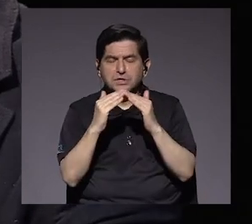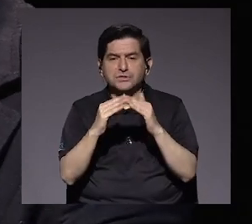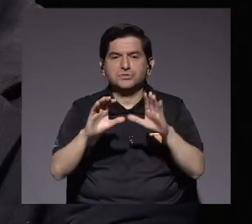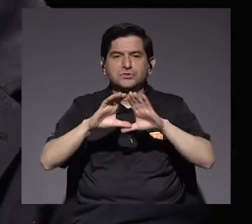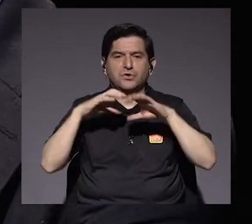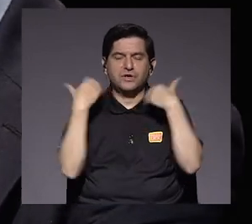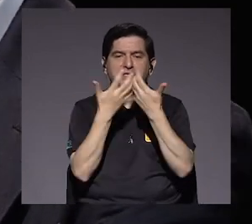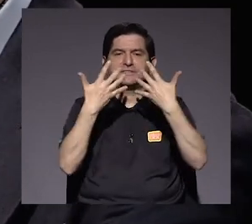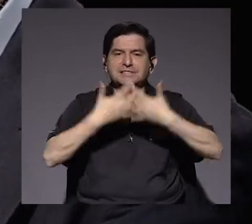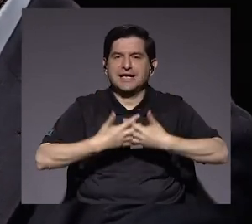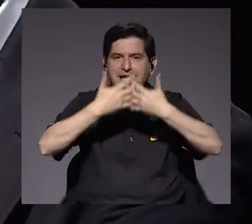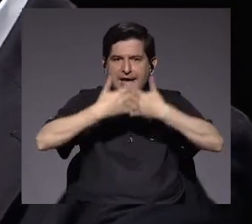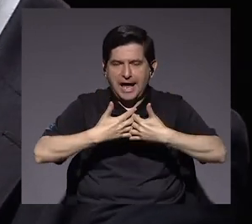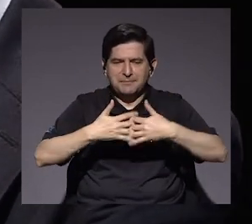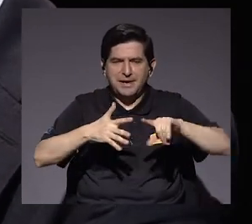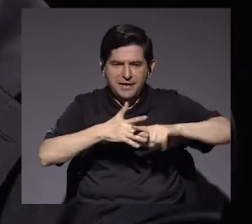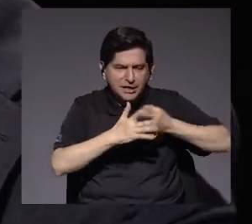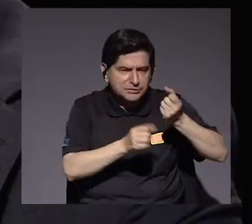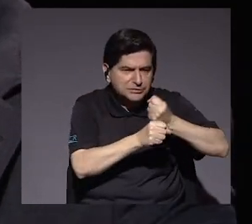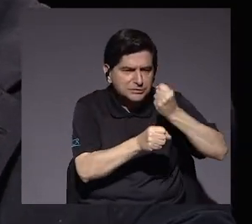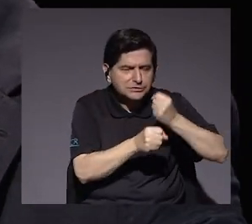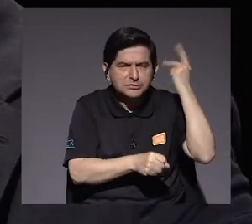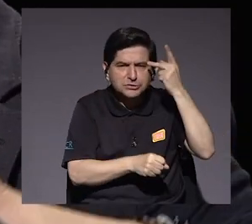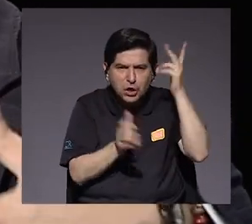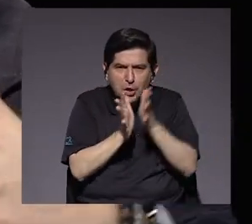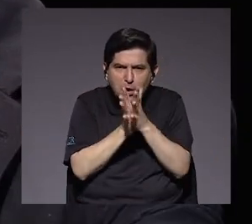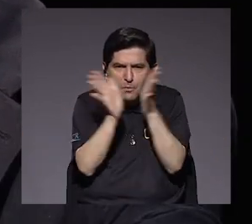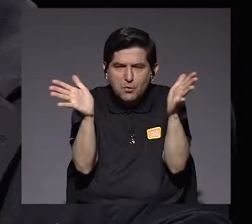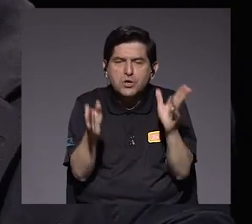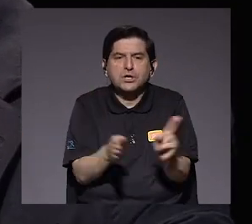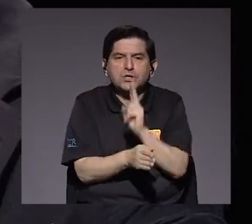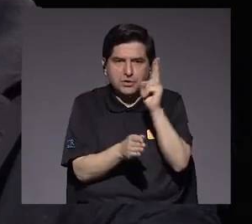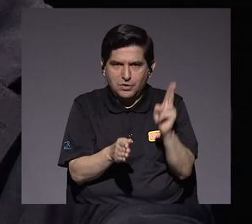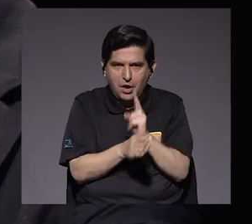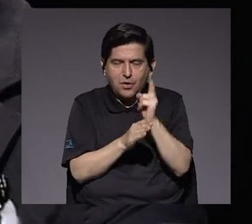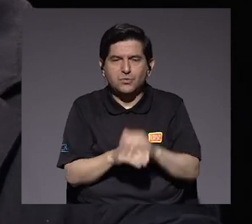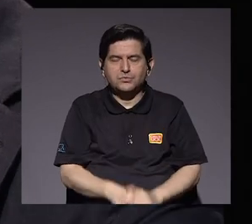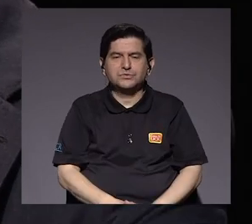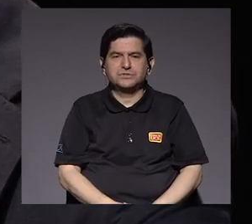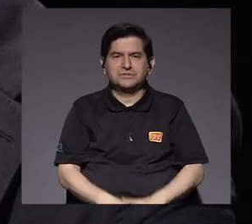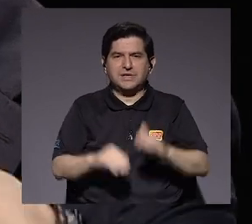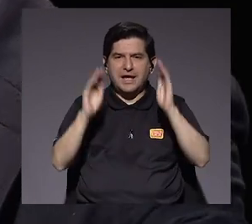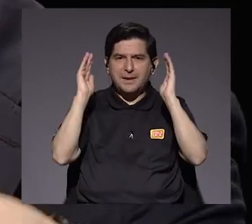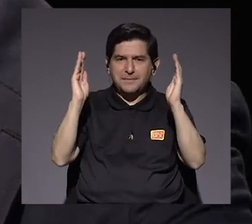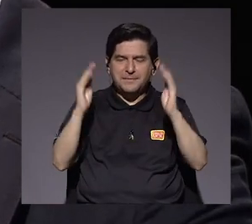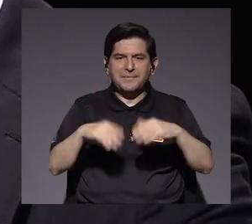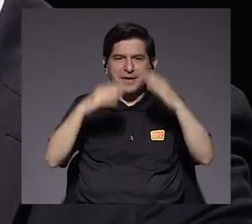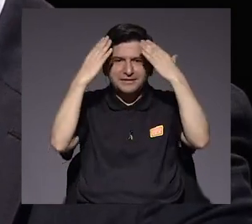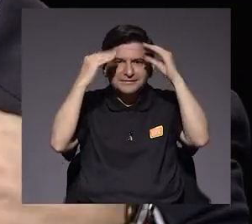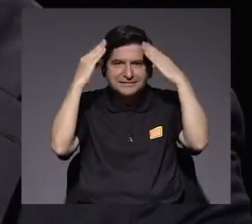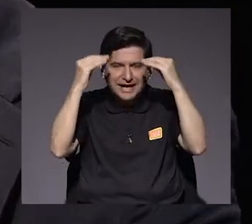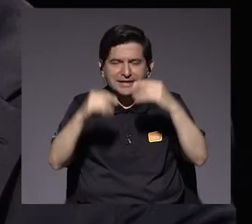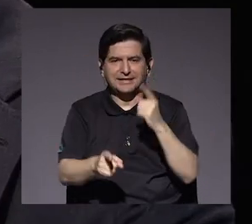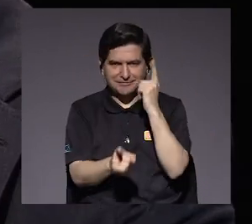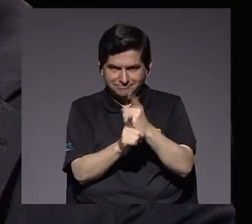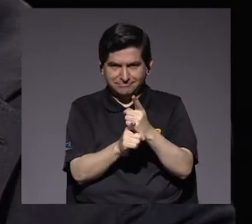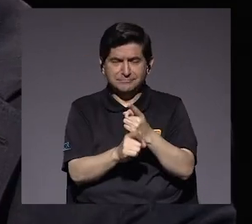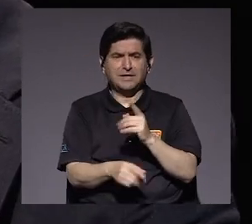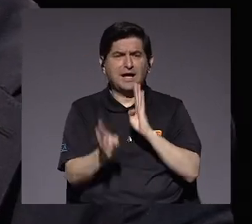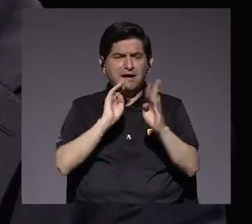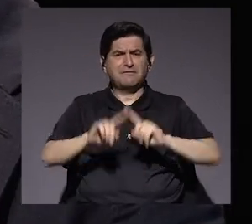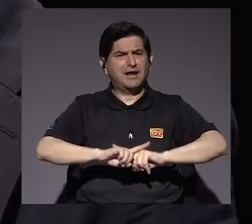organizaciones de la sociedad civil, cámaras empresariales y demás, y empezamos a trabajar en políticas públicas que hagan uso del Big Data como se debería